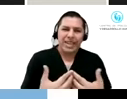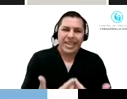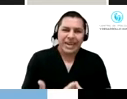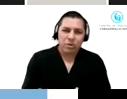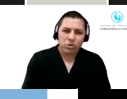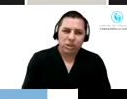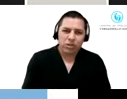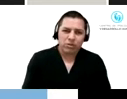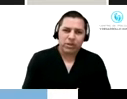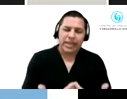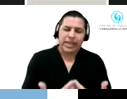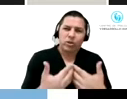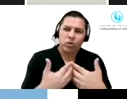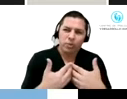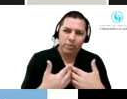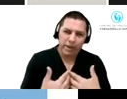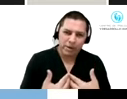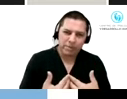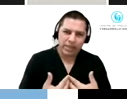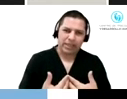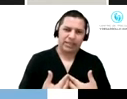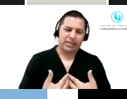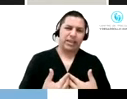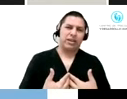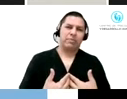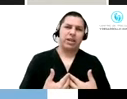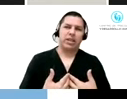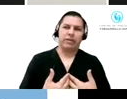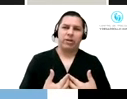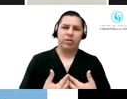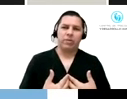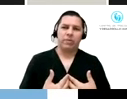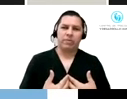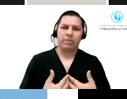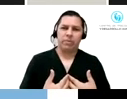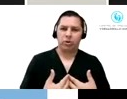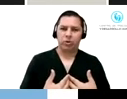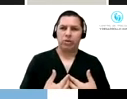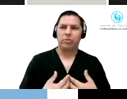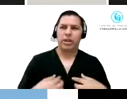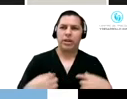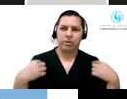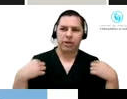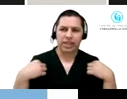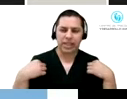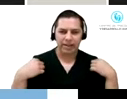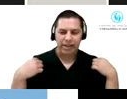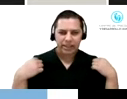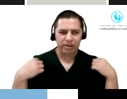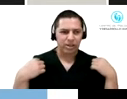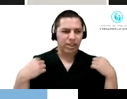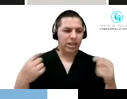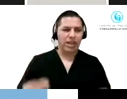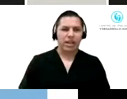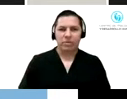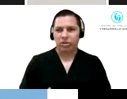trabajo reproductivo es supremamente necesario para el trabajo productivo. Por ejemplo, esta gabacha